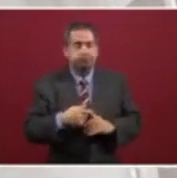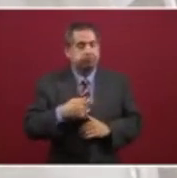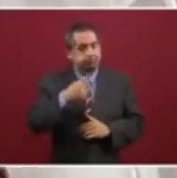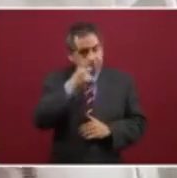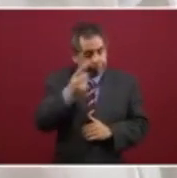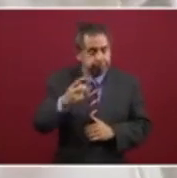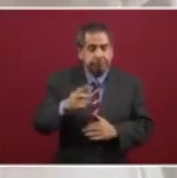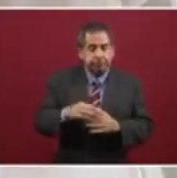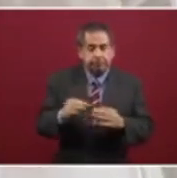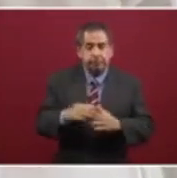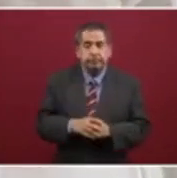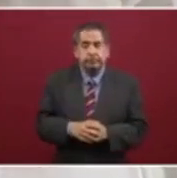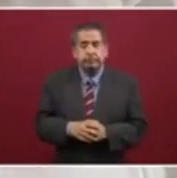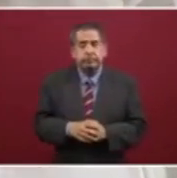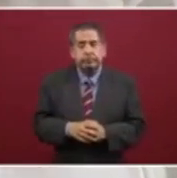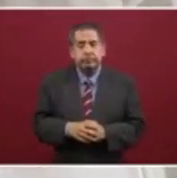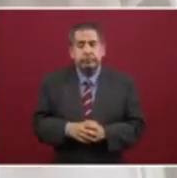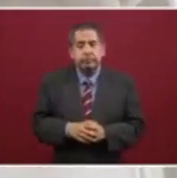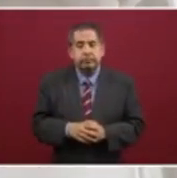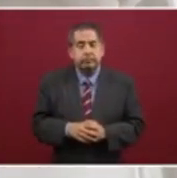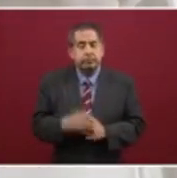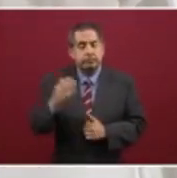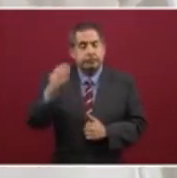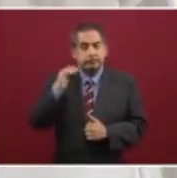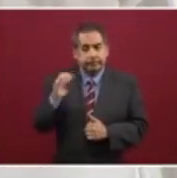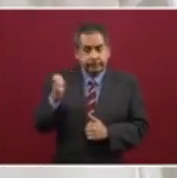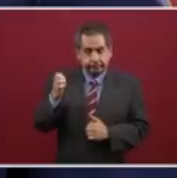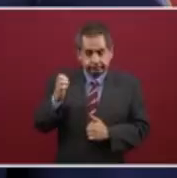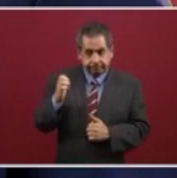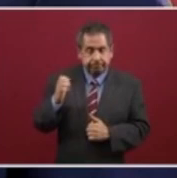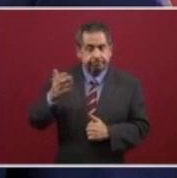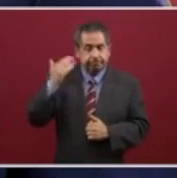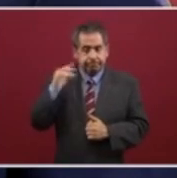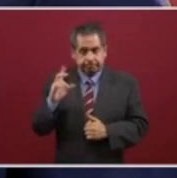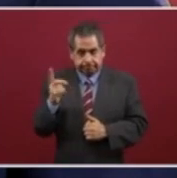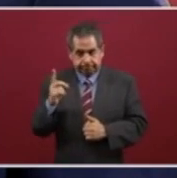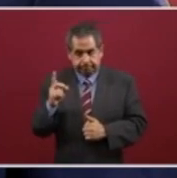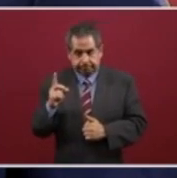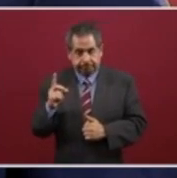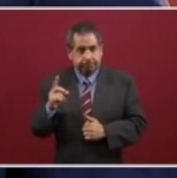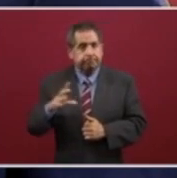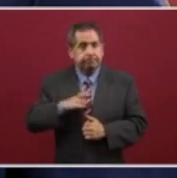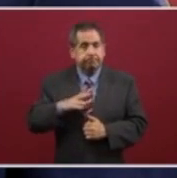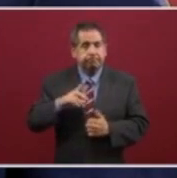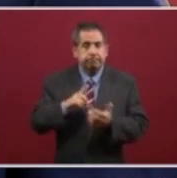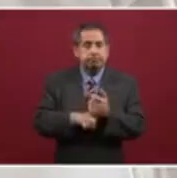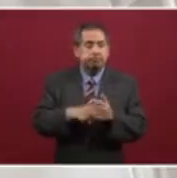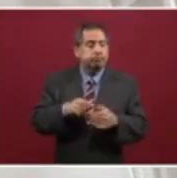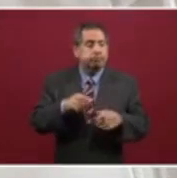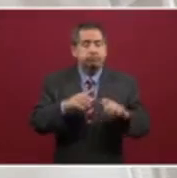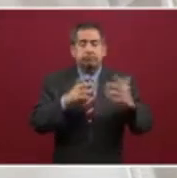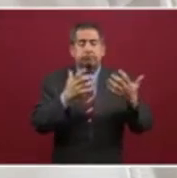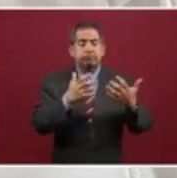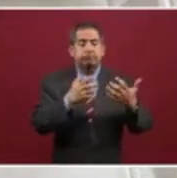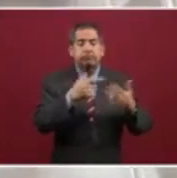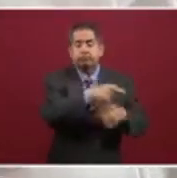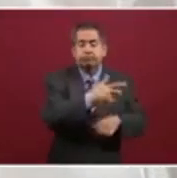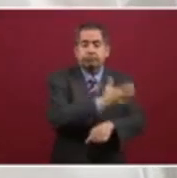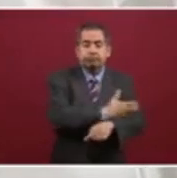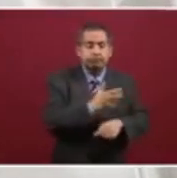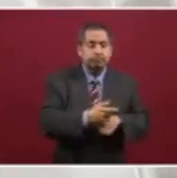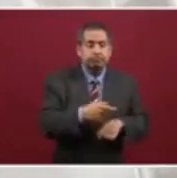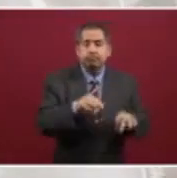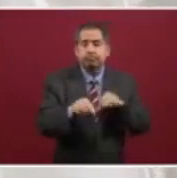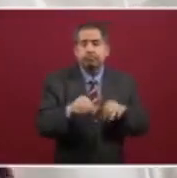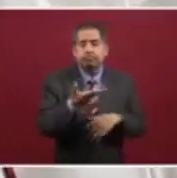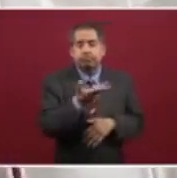que en enero pasado y en diciembre hubo muchos despidos de compañeros y de gente en